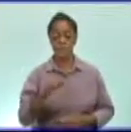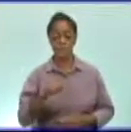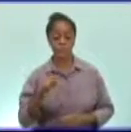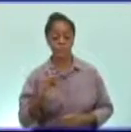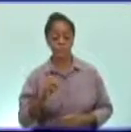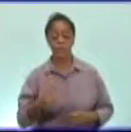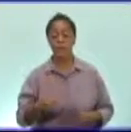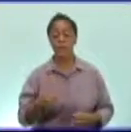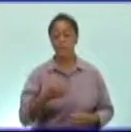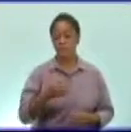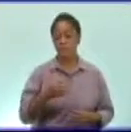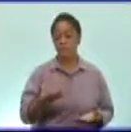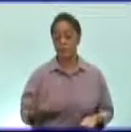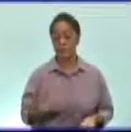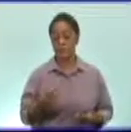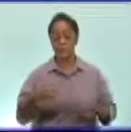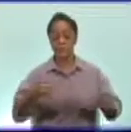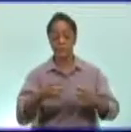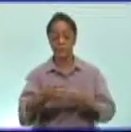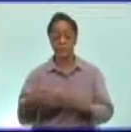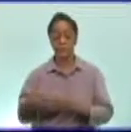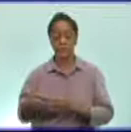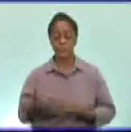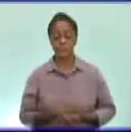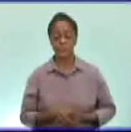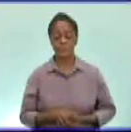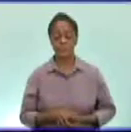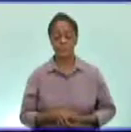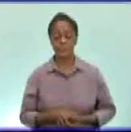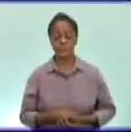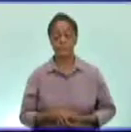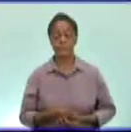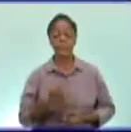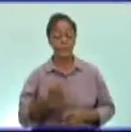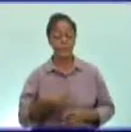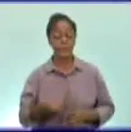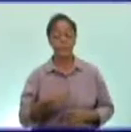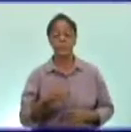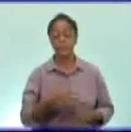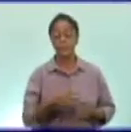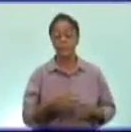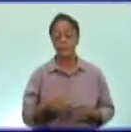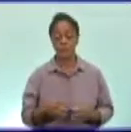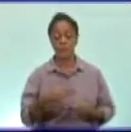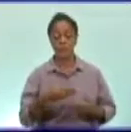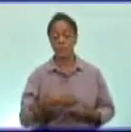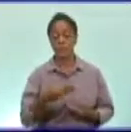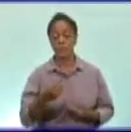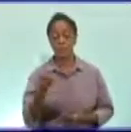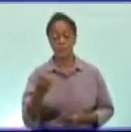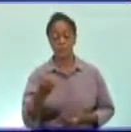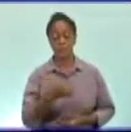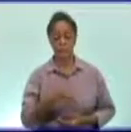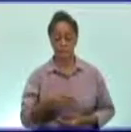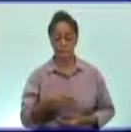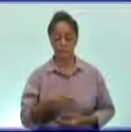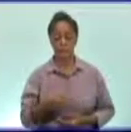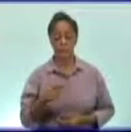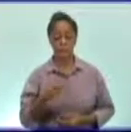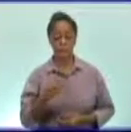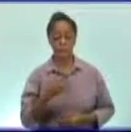para organizarlos en grupos. Hay organismos que presentan una sola célula.